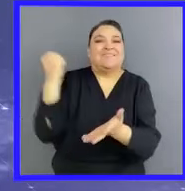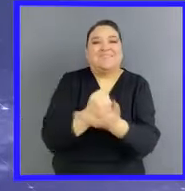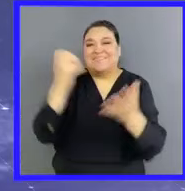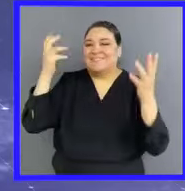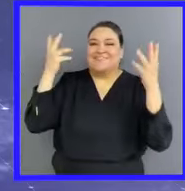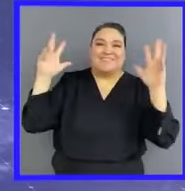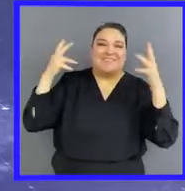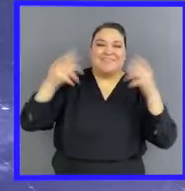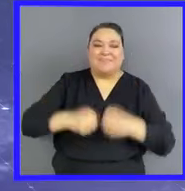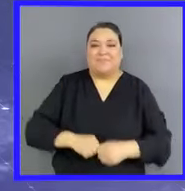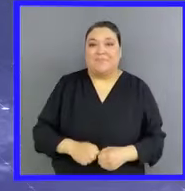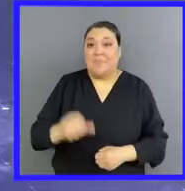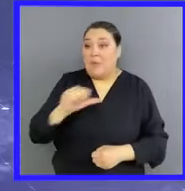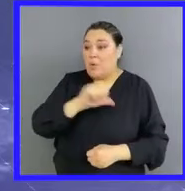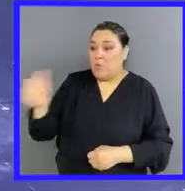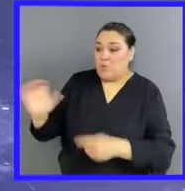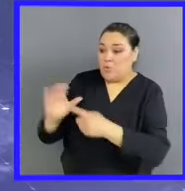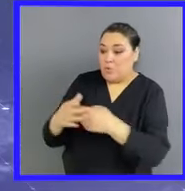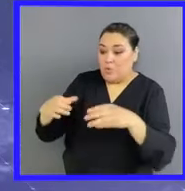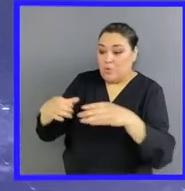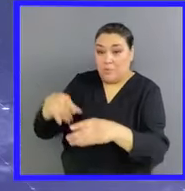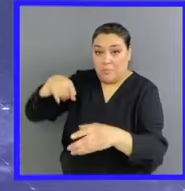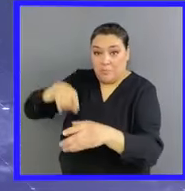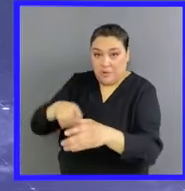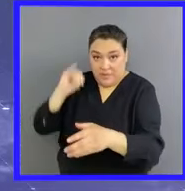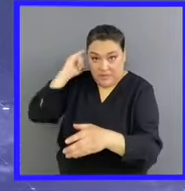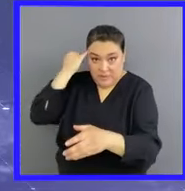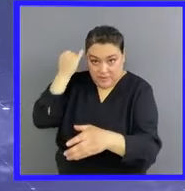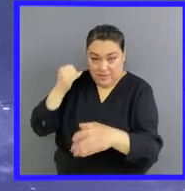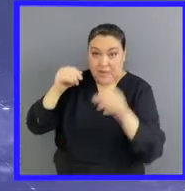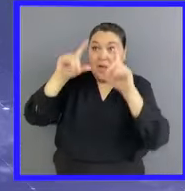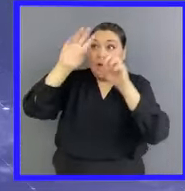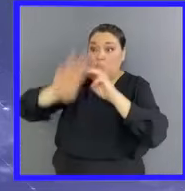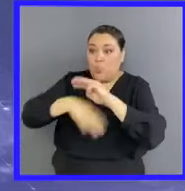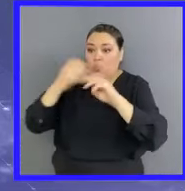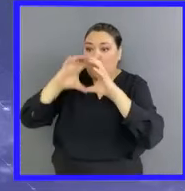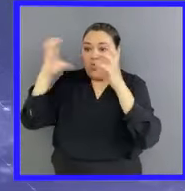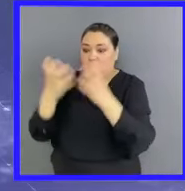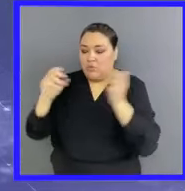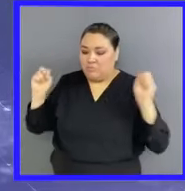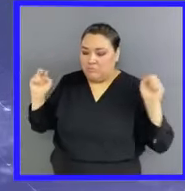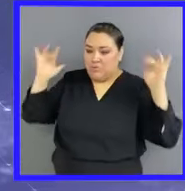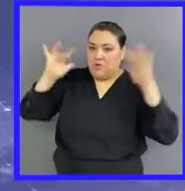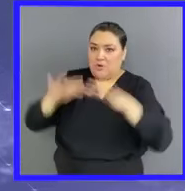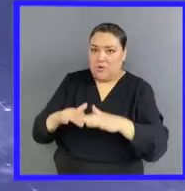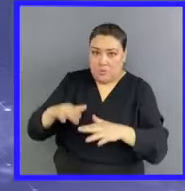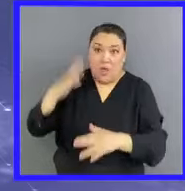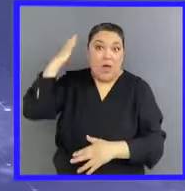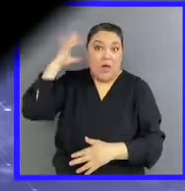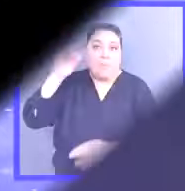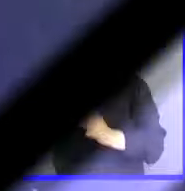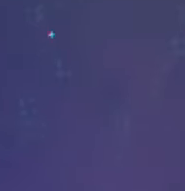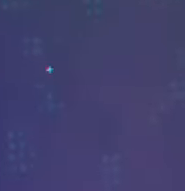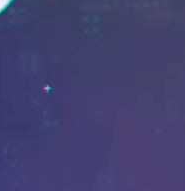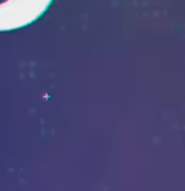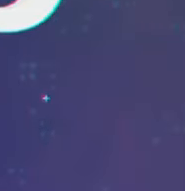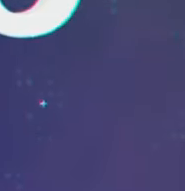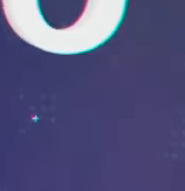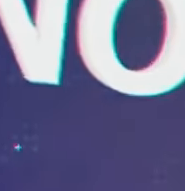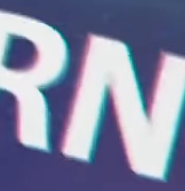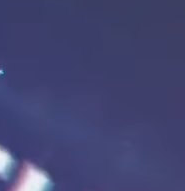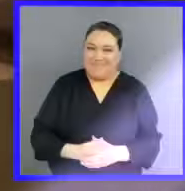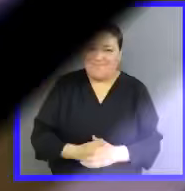Representantes de comunidades indígenas de todo el mundo se reunirán en Cuernavaca, Morelos, en 2026.